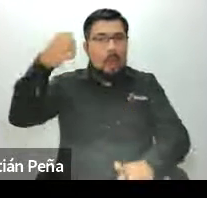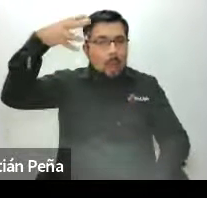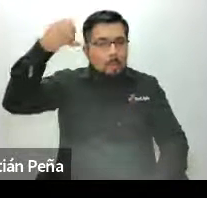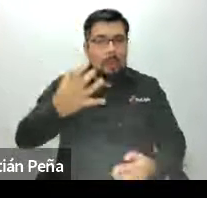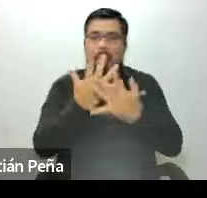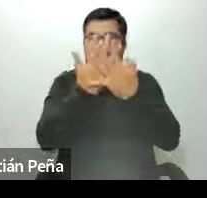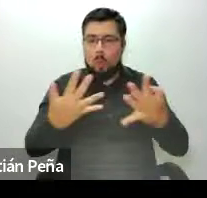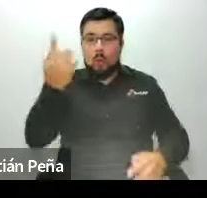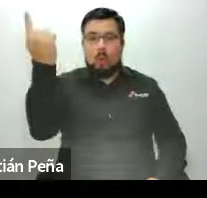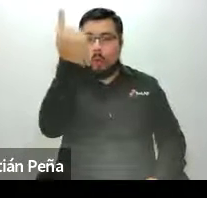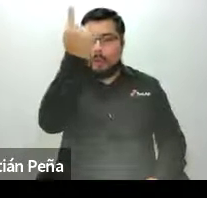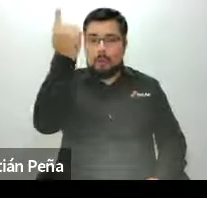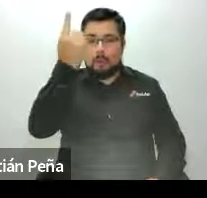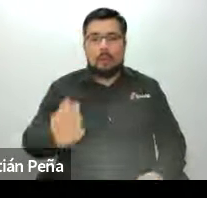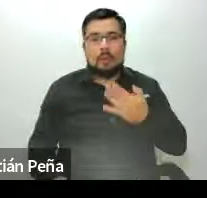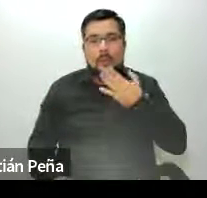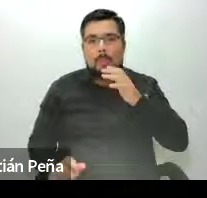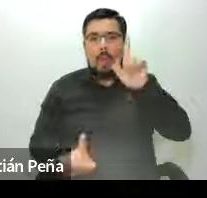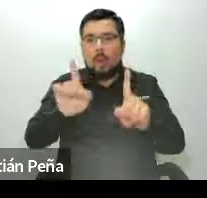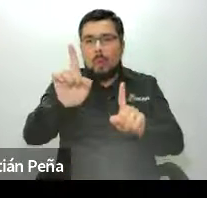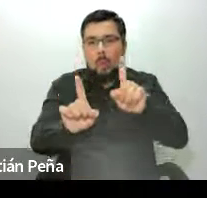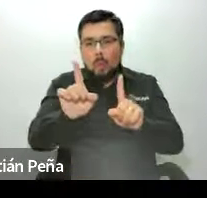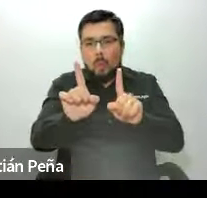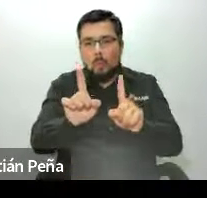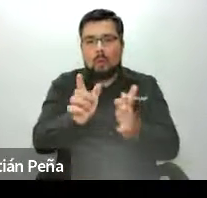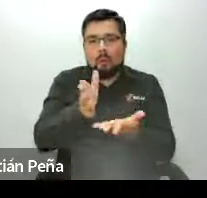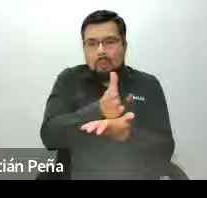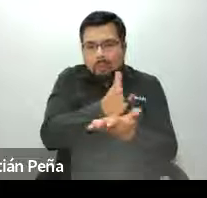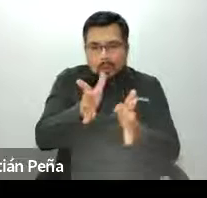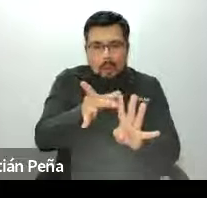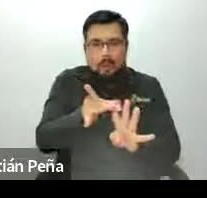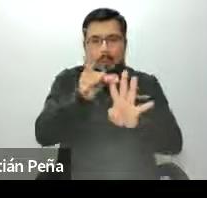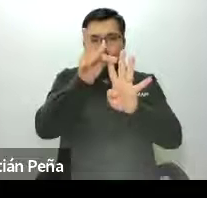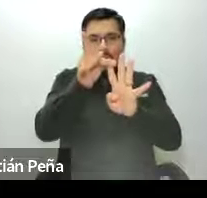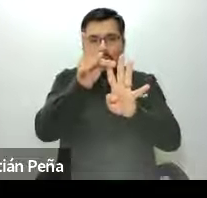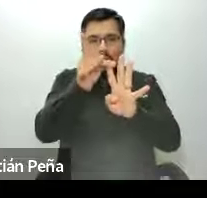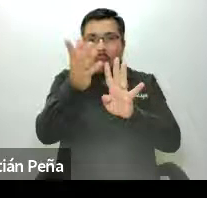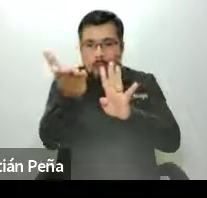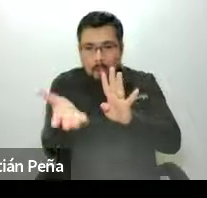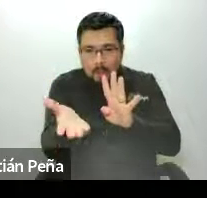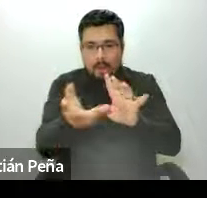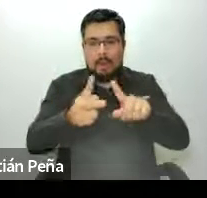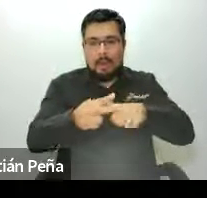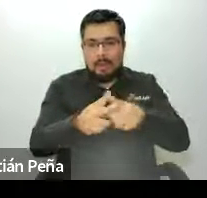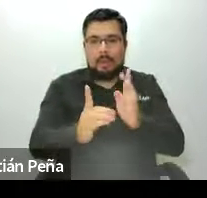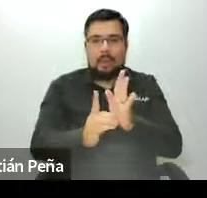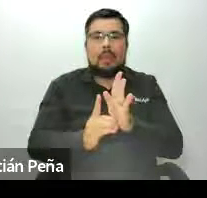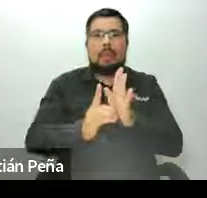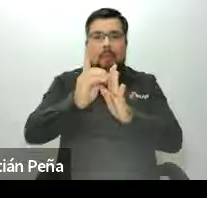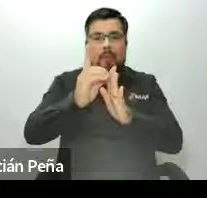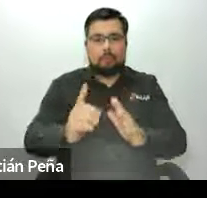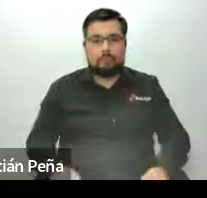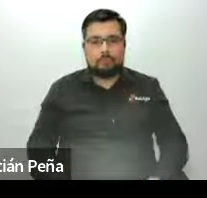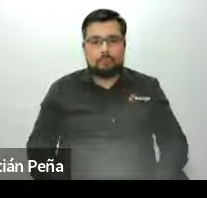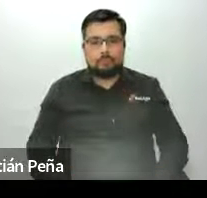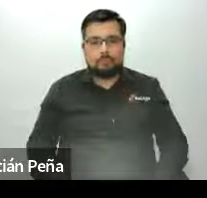fueron efectivamente entonces priorizados, considerados para el desarrollo de estos instrumentos. Y esto que aparece acá, entonces, son